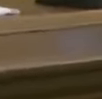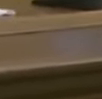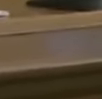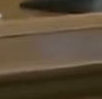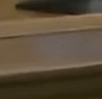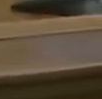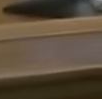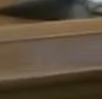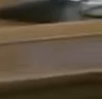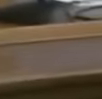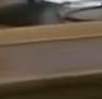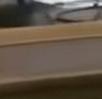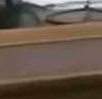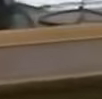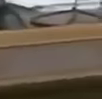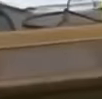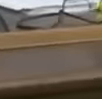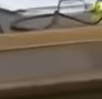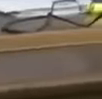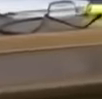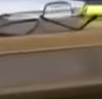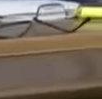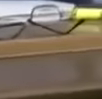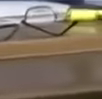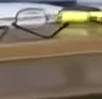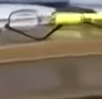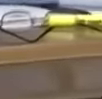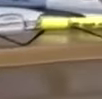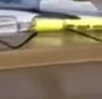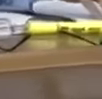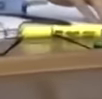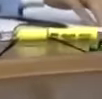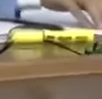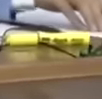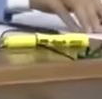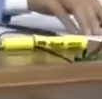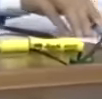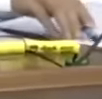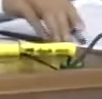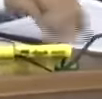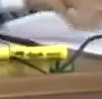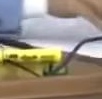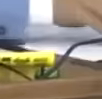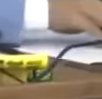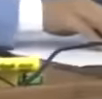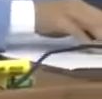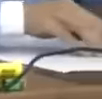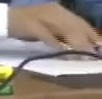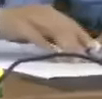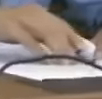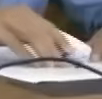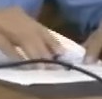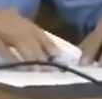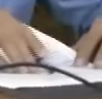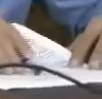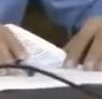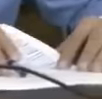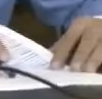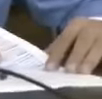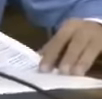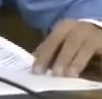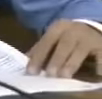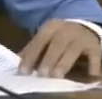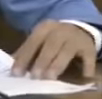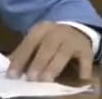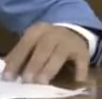Sesión ordinaria número 16, acta número 24. El primer vicepresidente de la Asamblea Nacional, diputado Pedro Infante, previo anuncio de secretaría de la